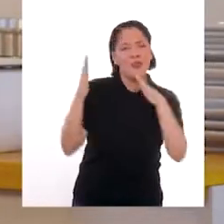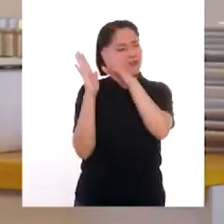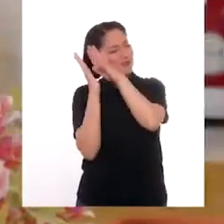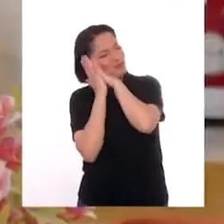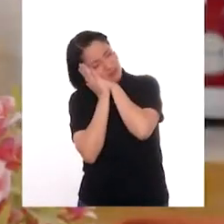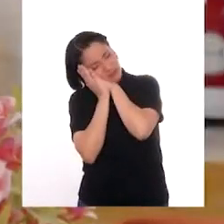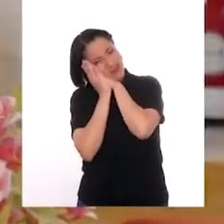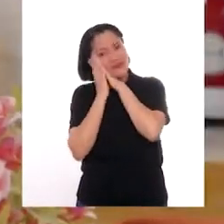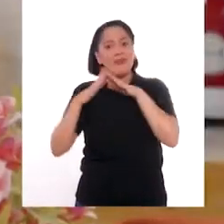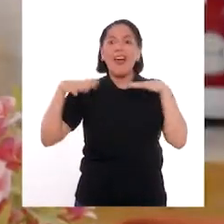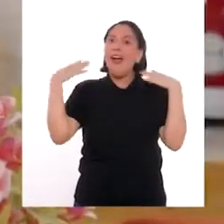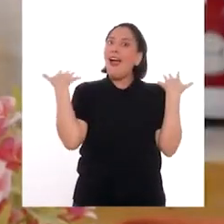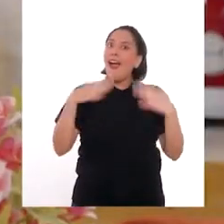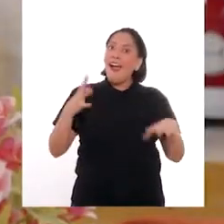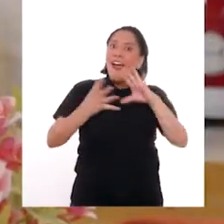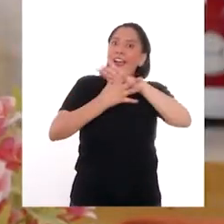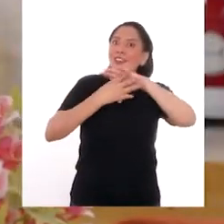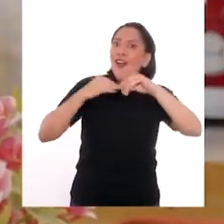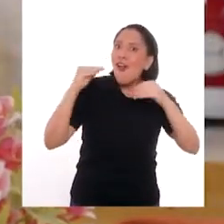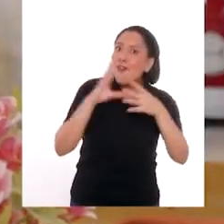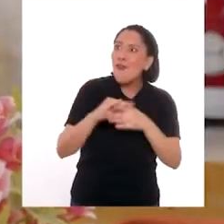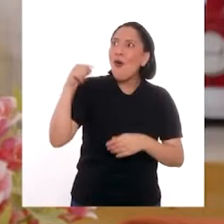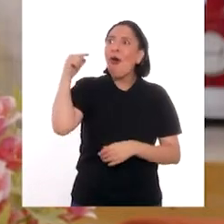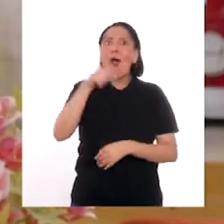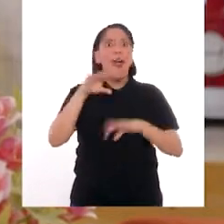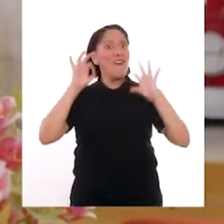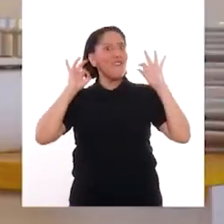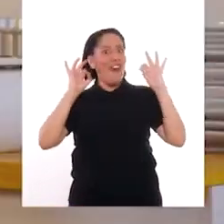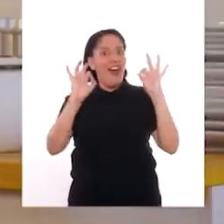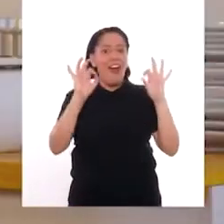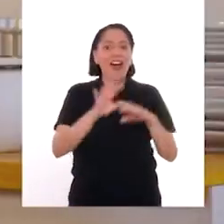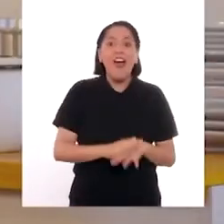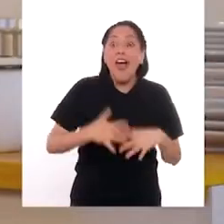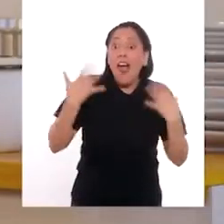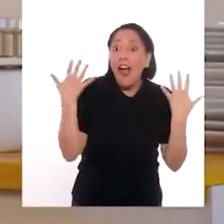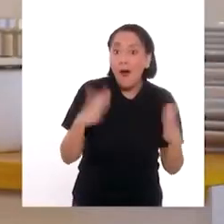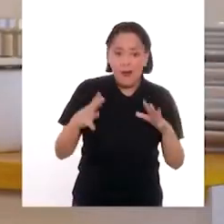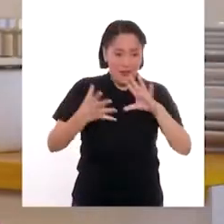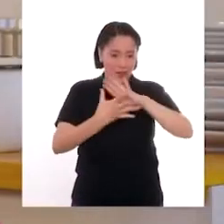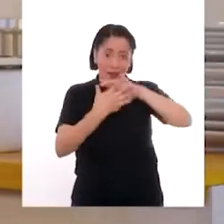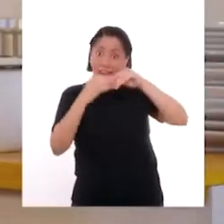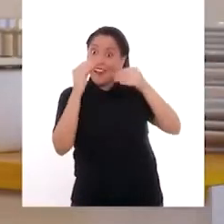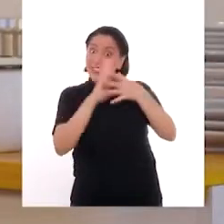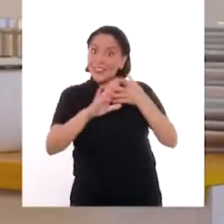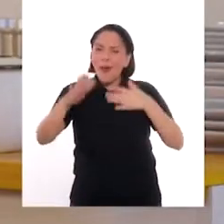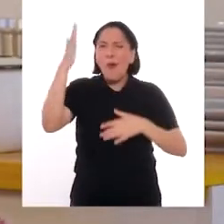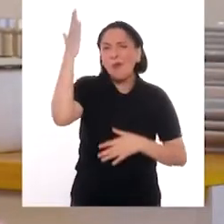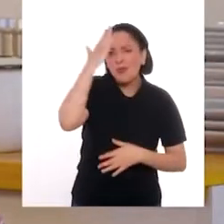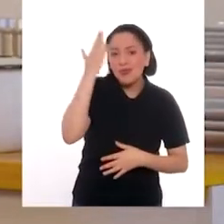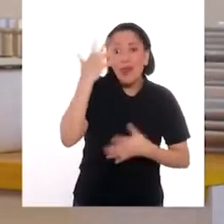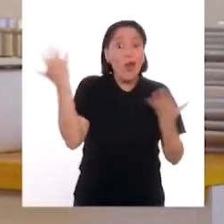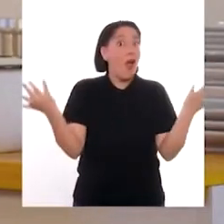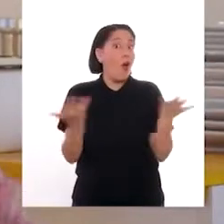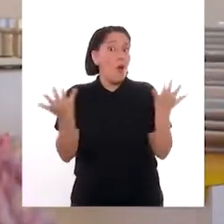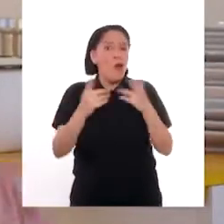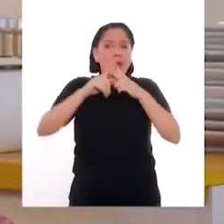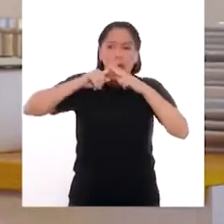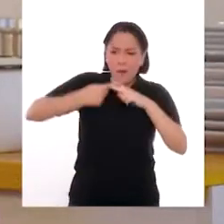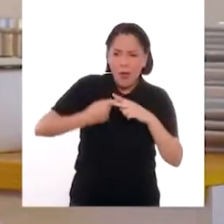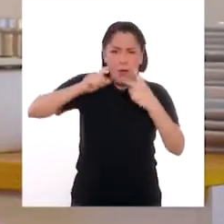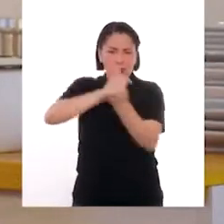dormir. Esa es una gran historia. Ahora que tenemos la historia, es momento